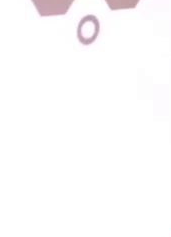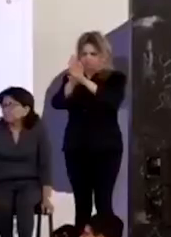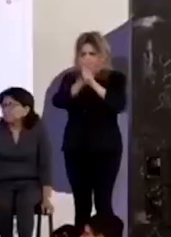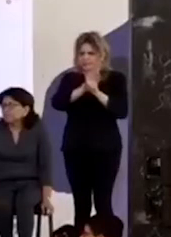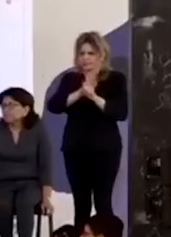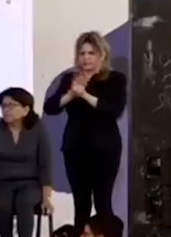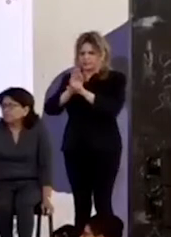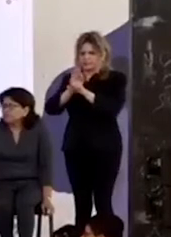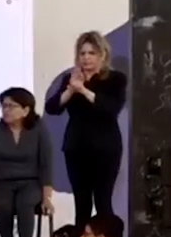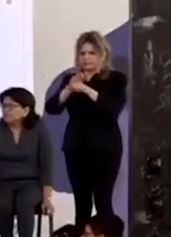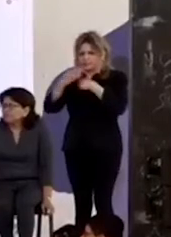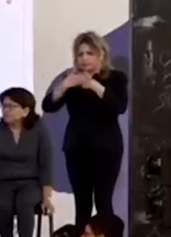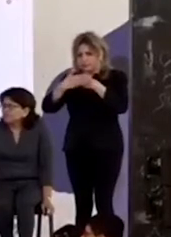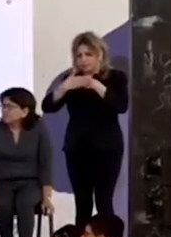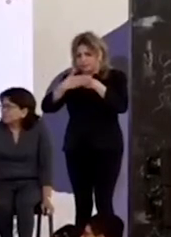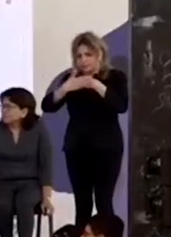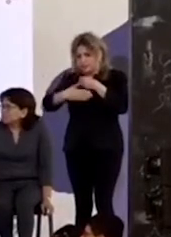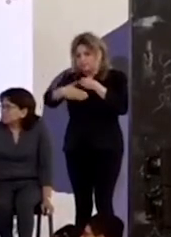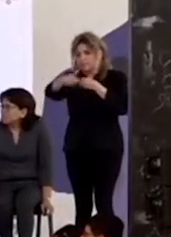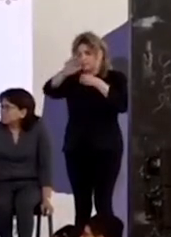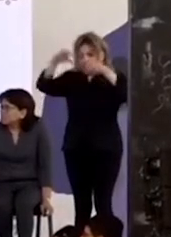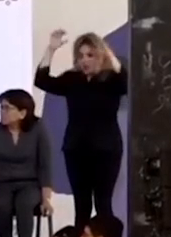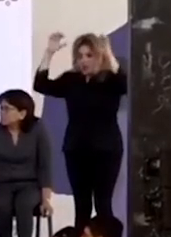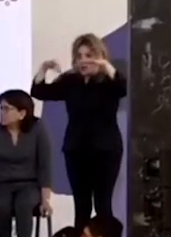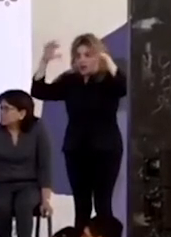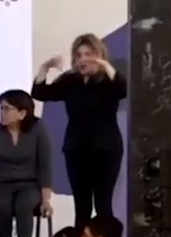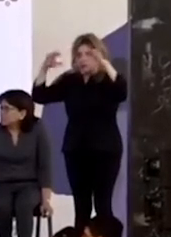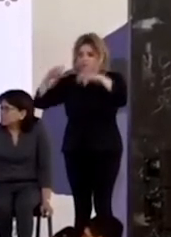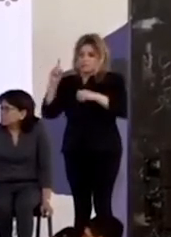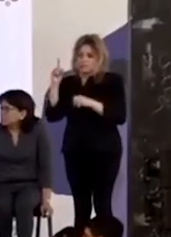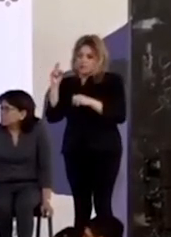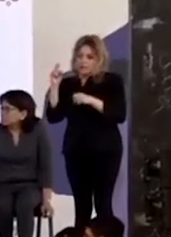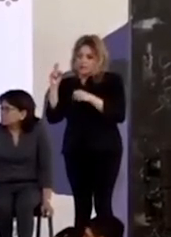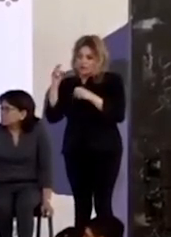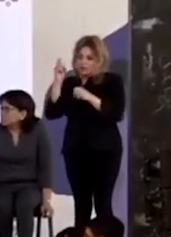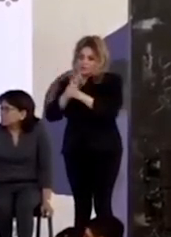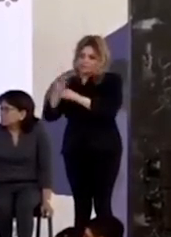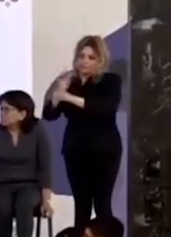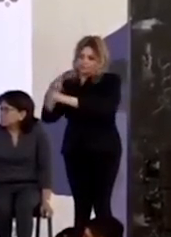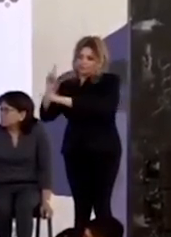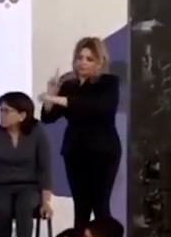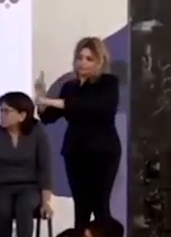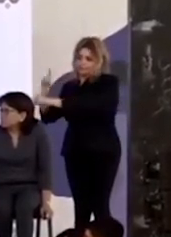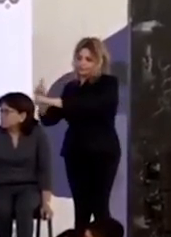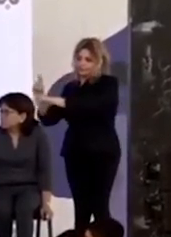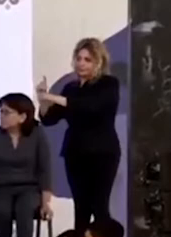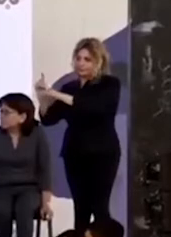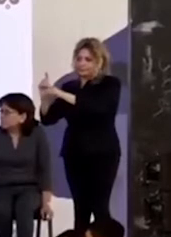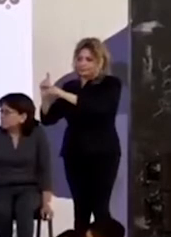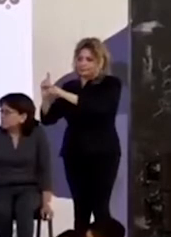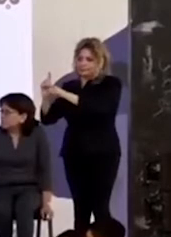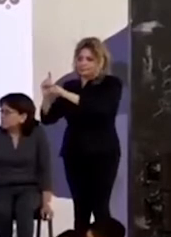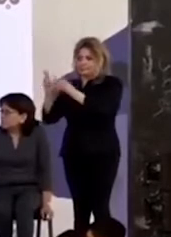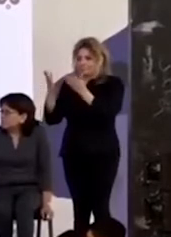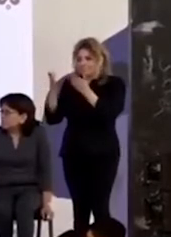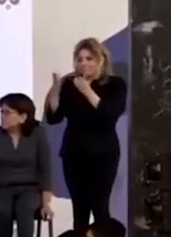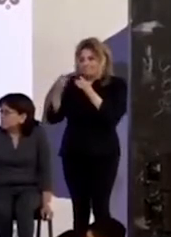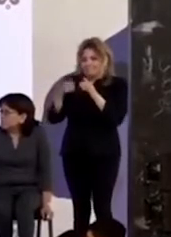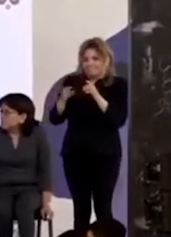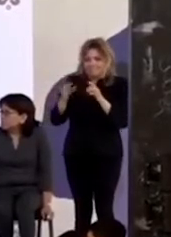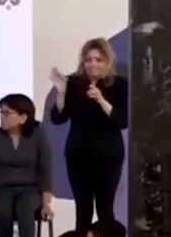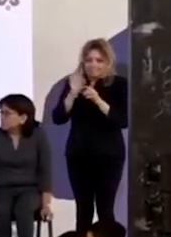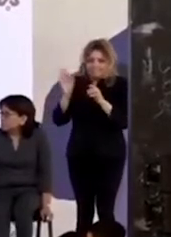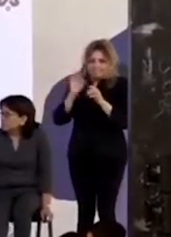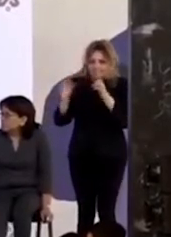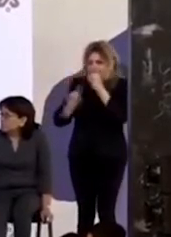de lluvia tenemos agua todos los días. ¿Qué desventaja tiene? Pues que durante la época de secas, pues